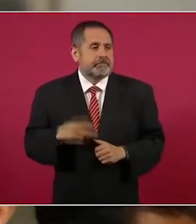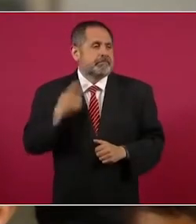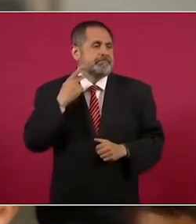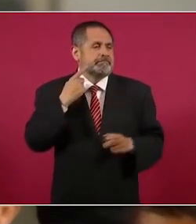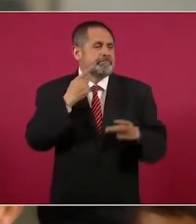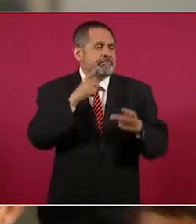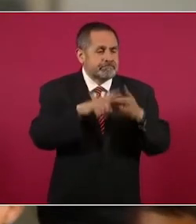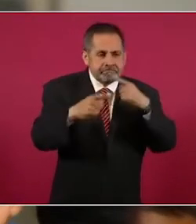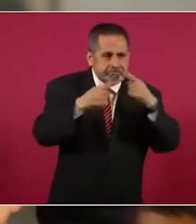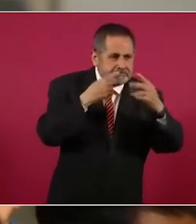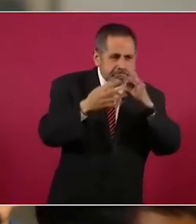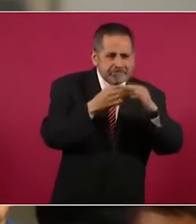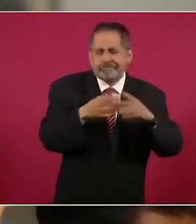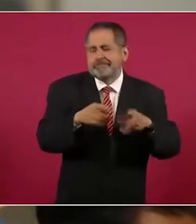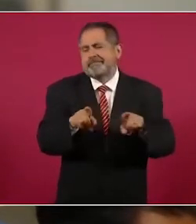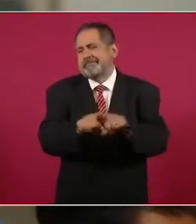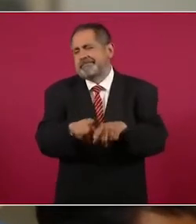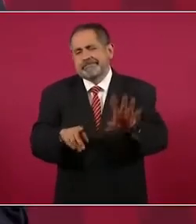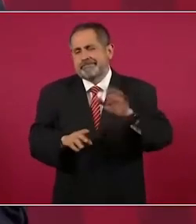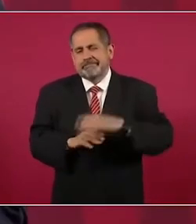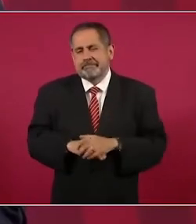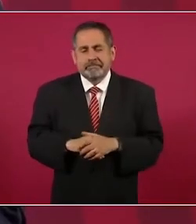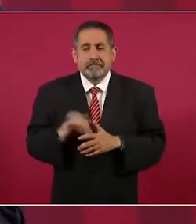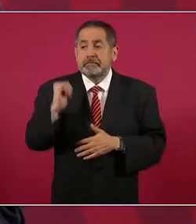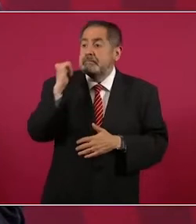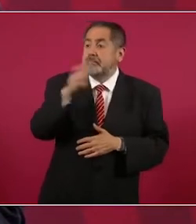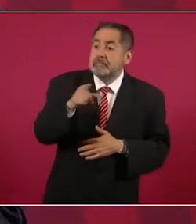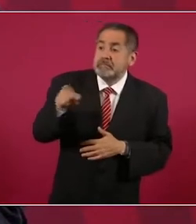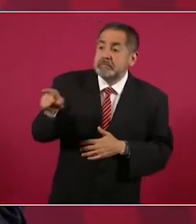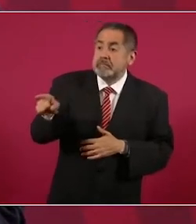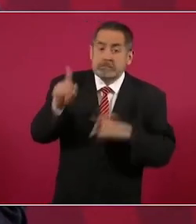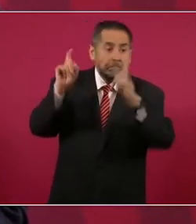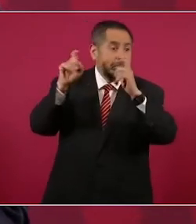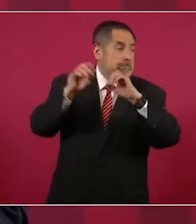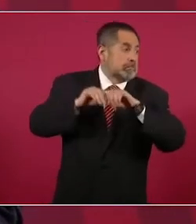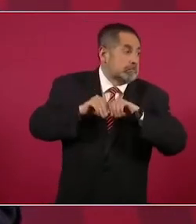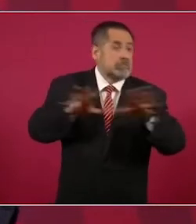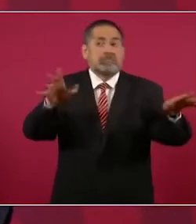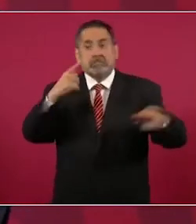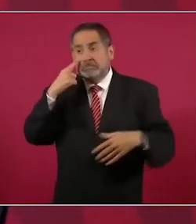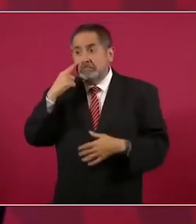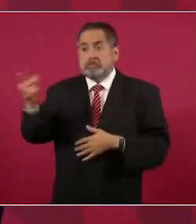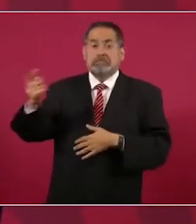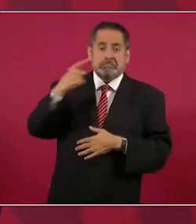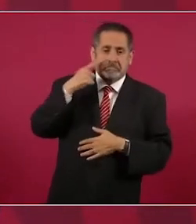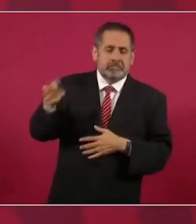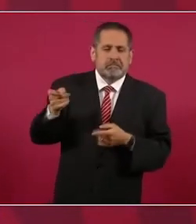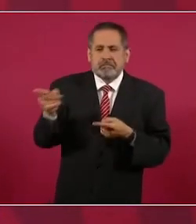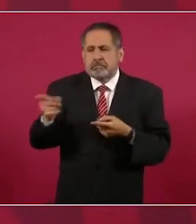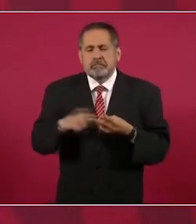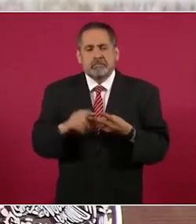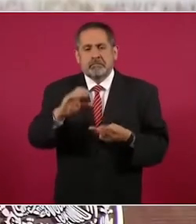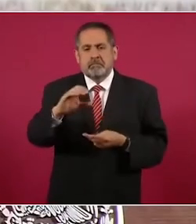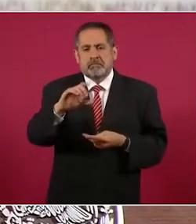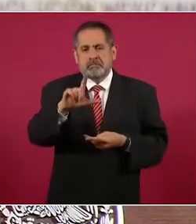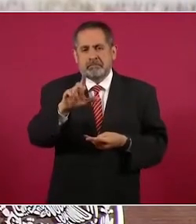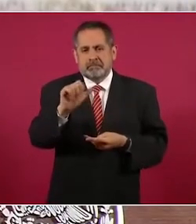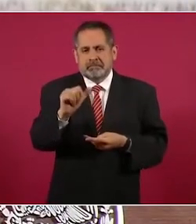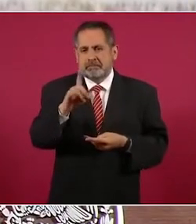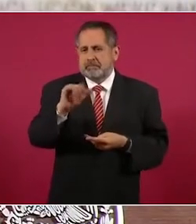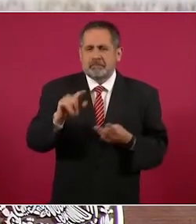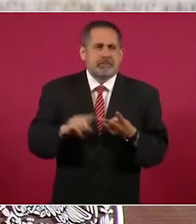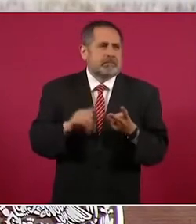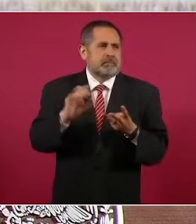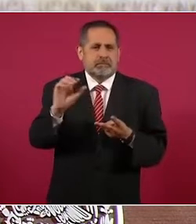política, pues cualquier cosa que hagan él o Claudia o